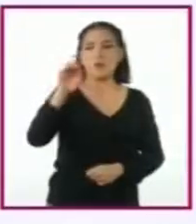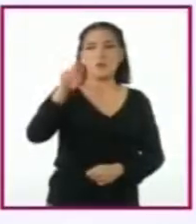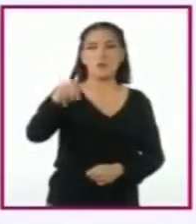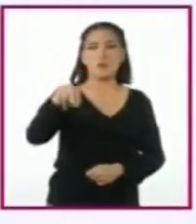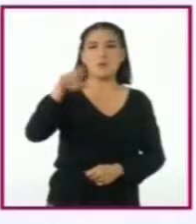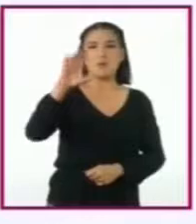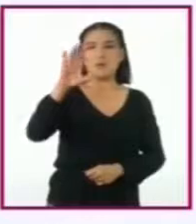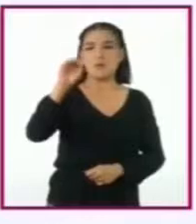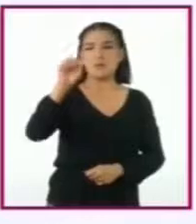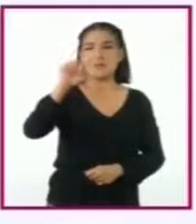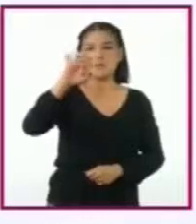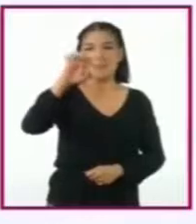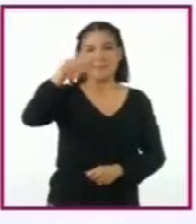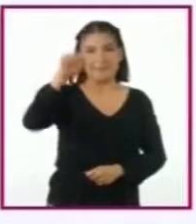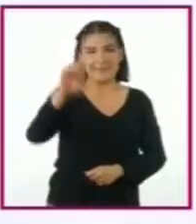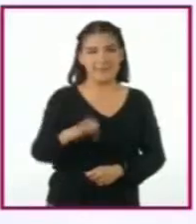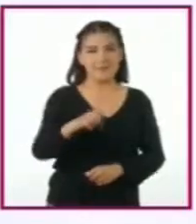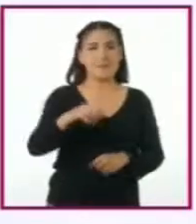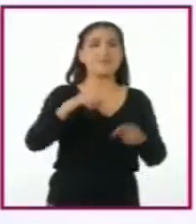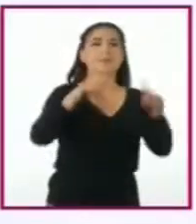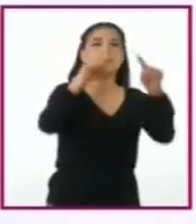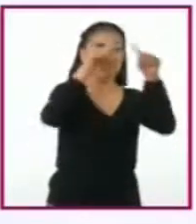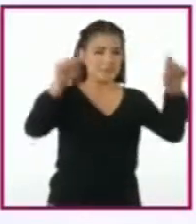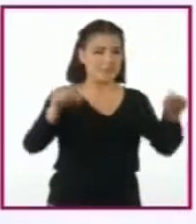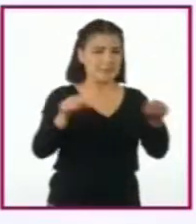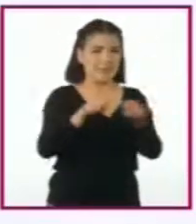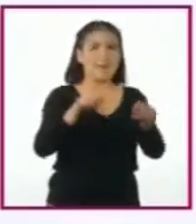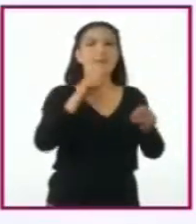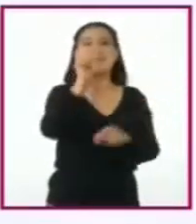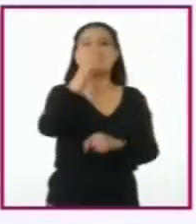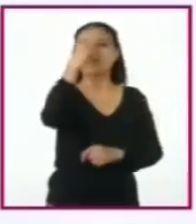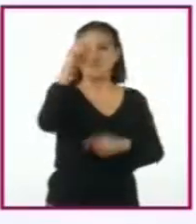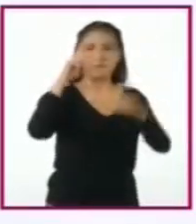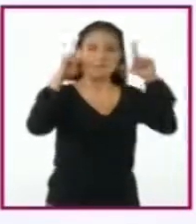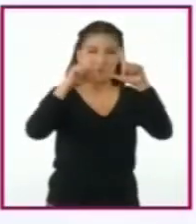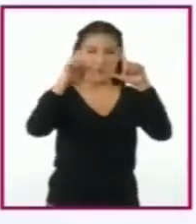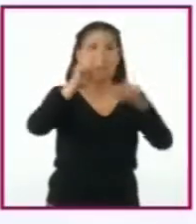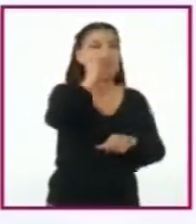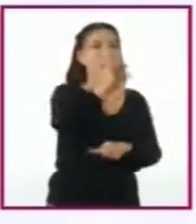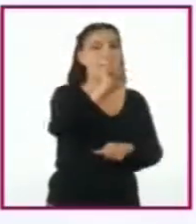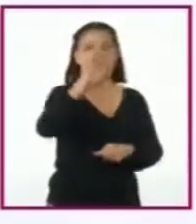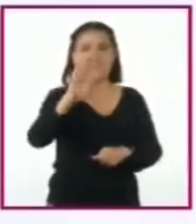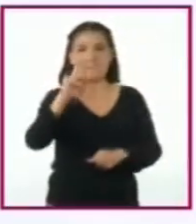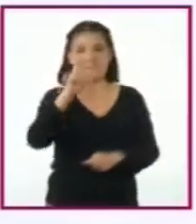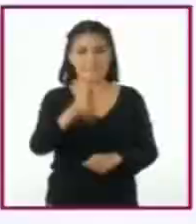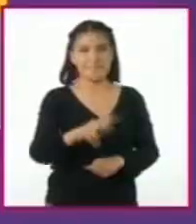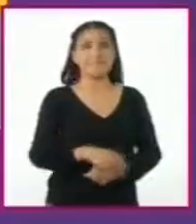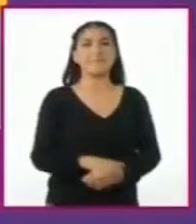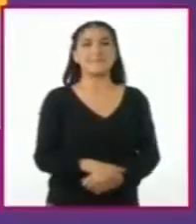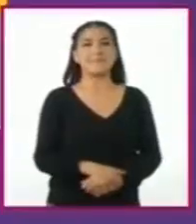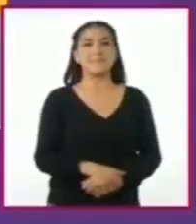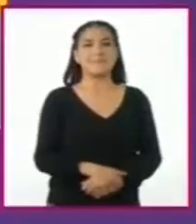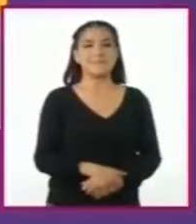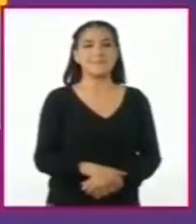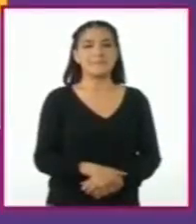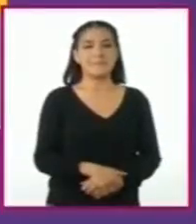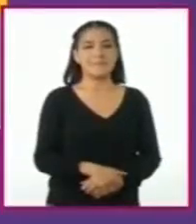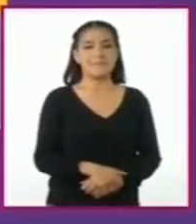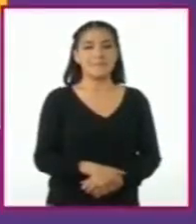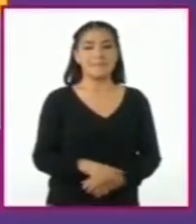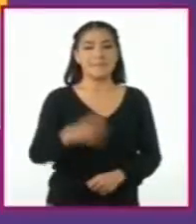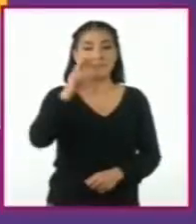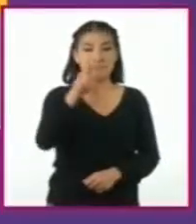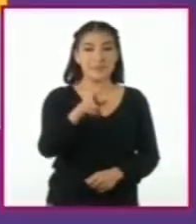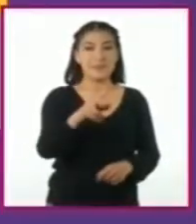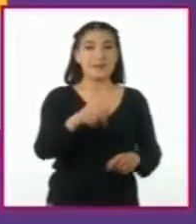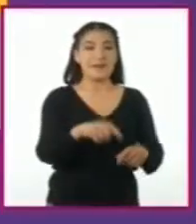entre lados homólogos o correspondientes de las fotos A y B. Veamos. Al calcular el